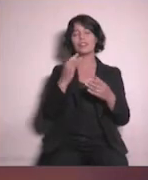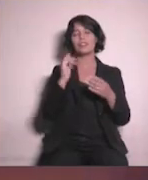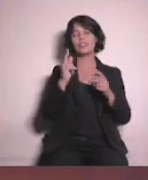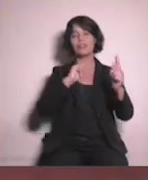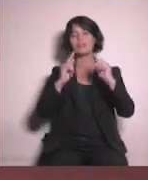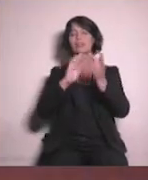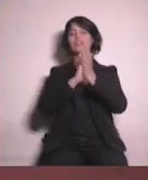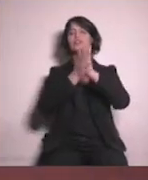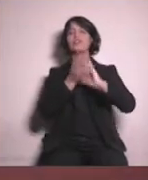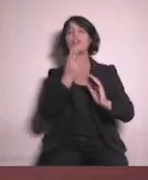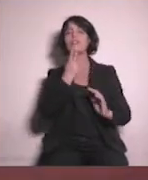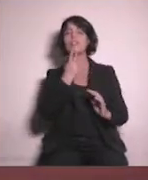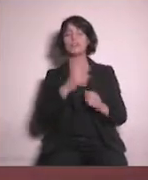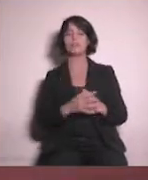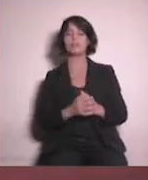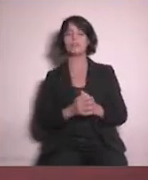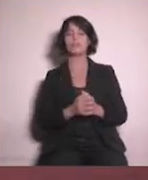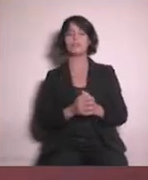vida.